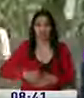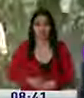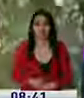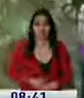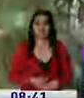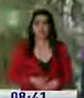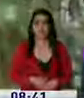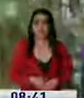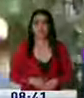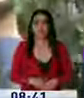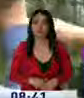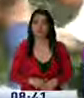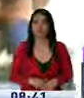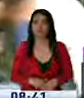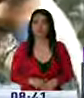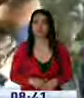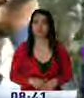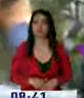Manabí.